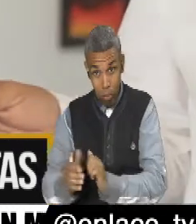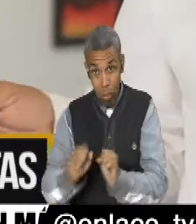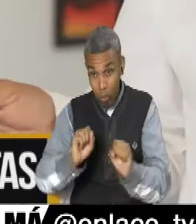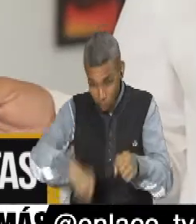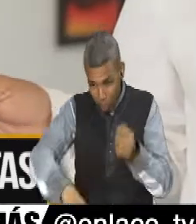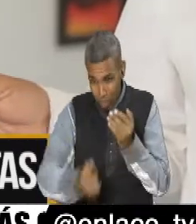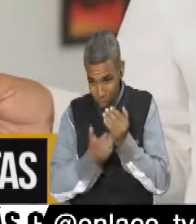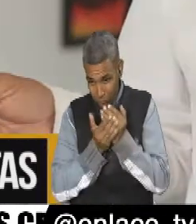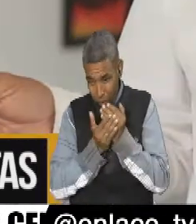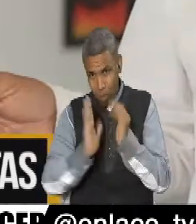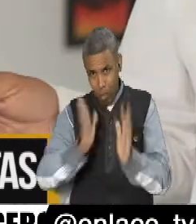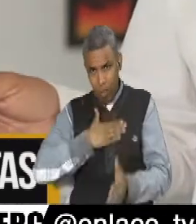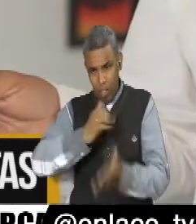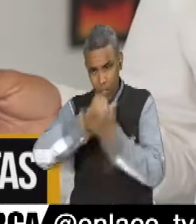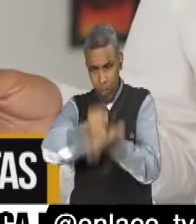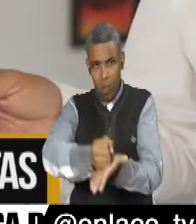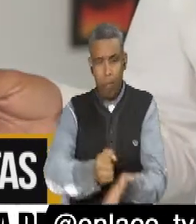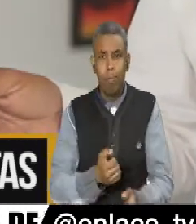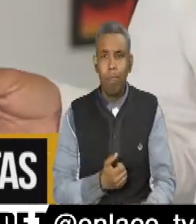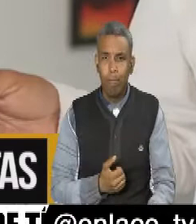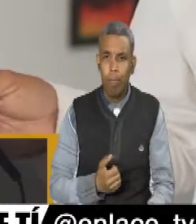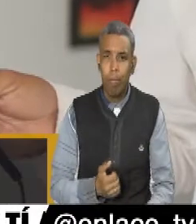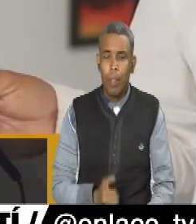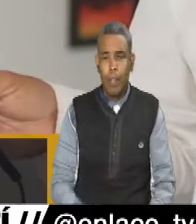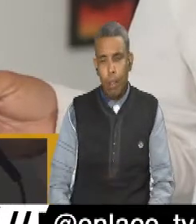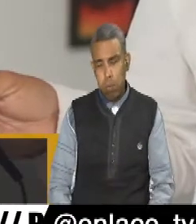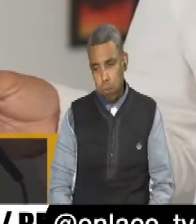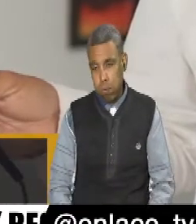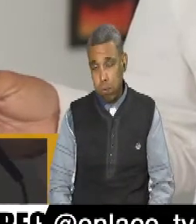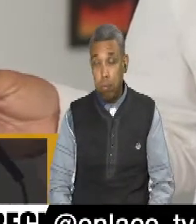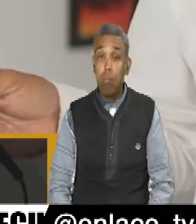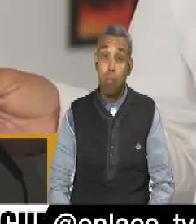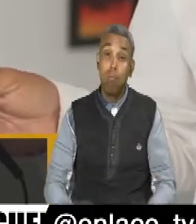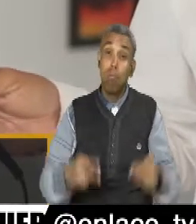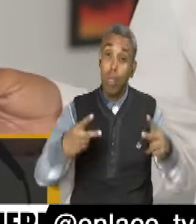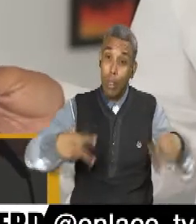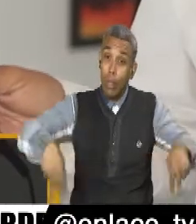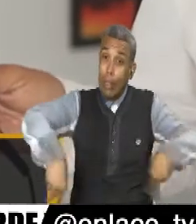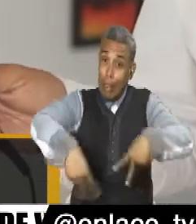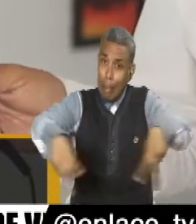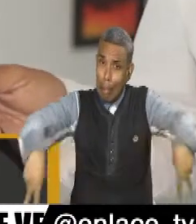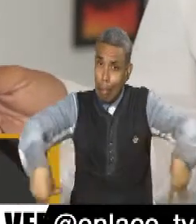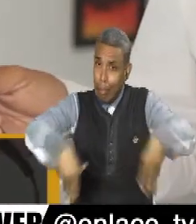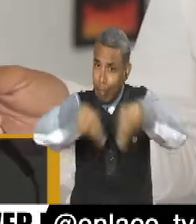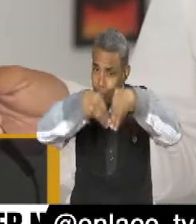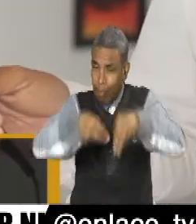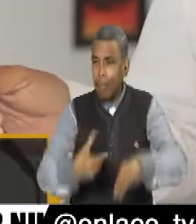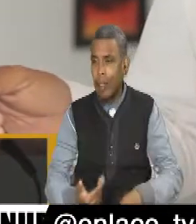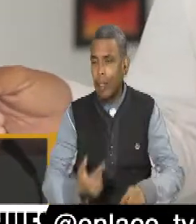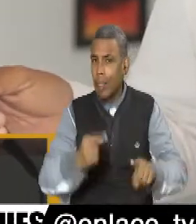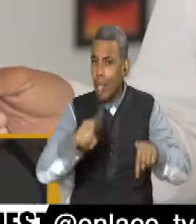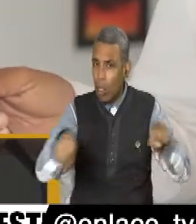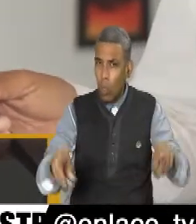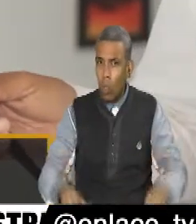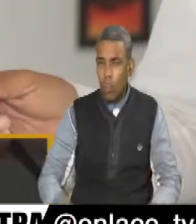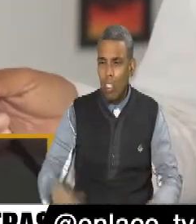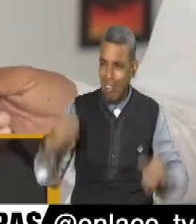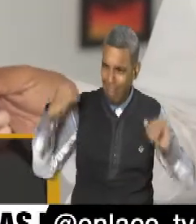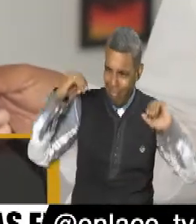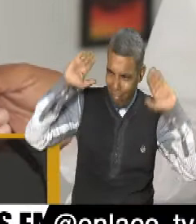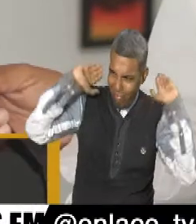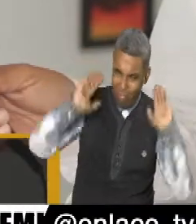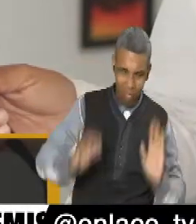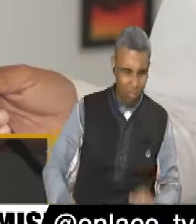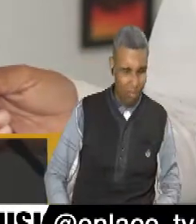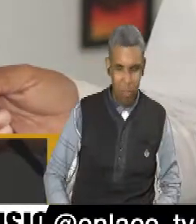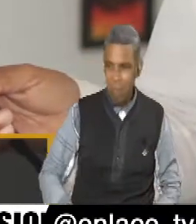tema de la sensibilización animal. Es una sociedad que tiene mucho que lamentar y qué trabajar, y por eso la Sociedad Protectora